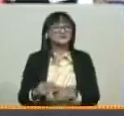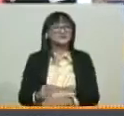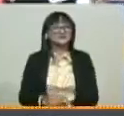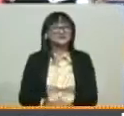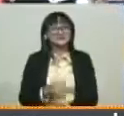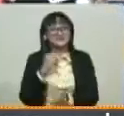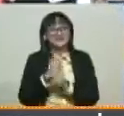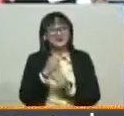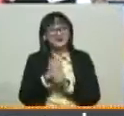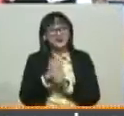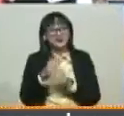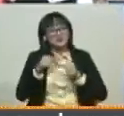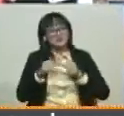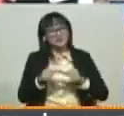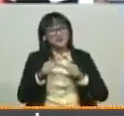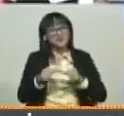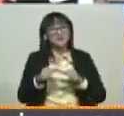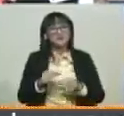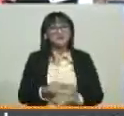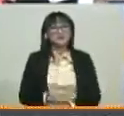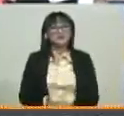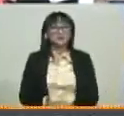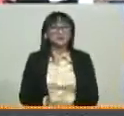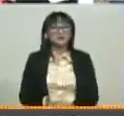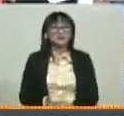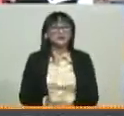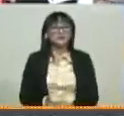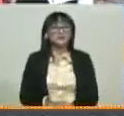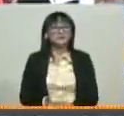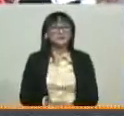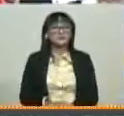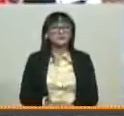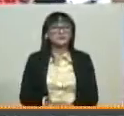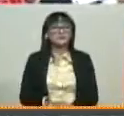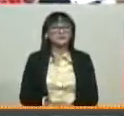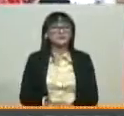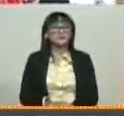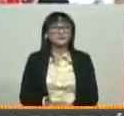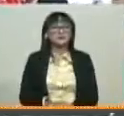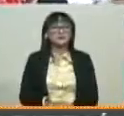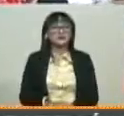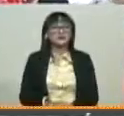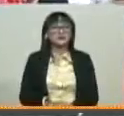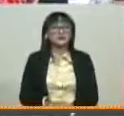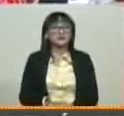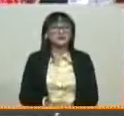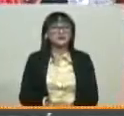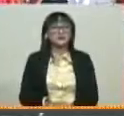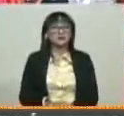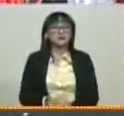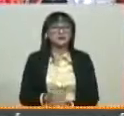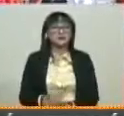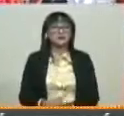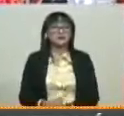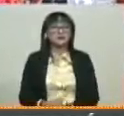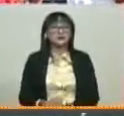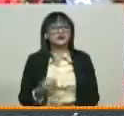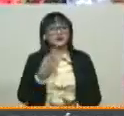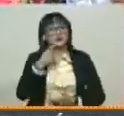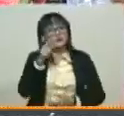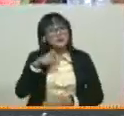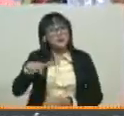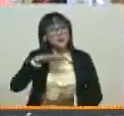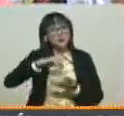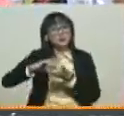trabajo, la entrega permanente. Y a nombre del legado de mi comandante Chávez, le dijo: pueblo